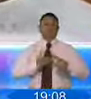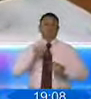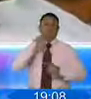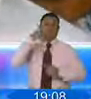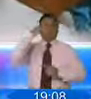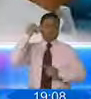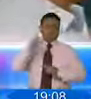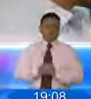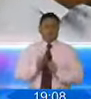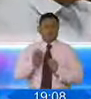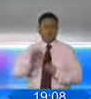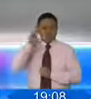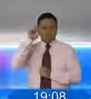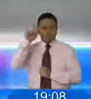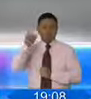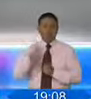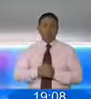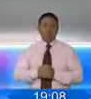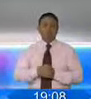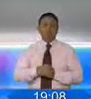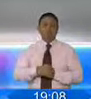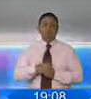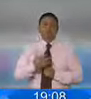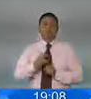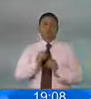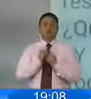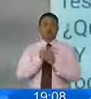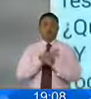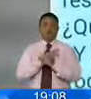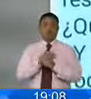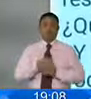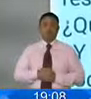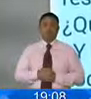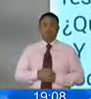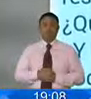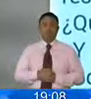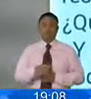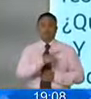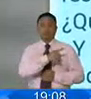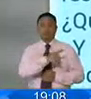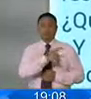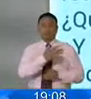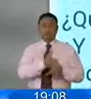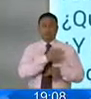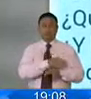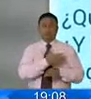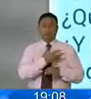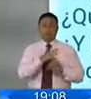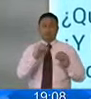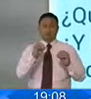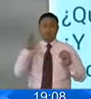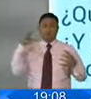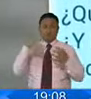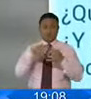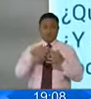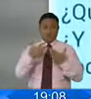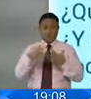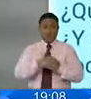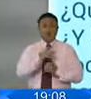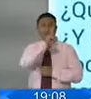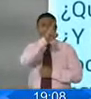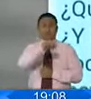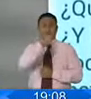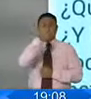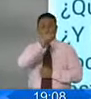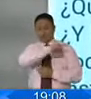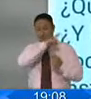Correa se pronunciara a través de su red social Twitter, diciendo: "Estos enlaces ya estaban auditados desde el 2010 al 2015.